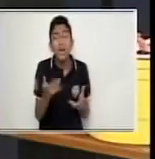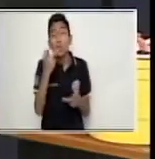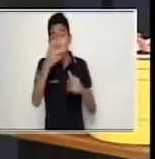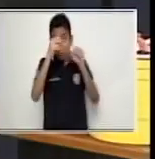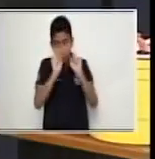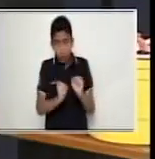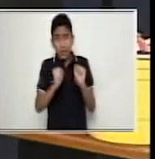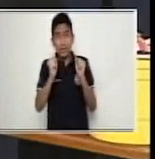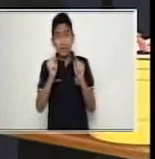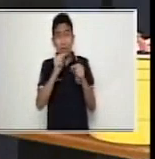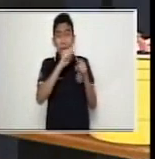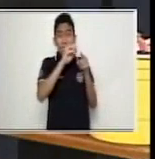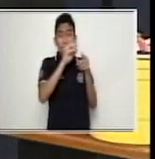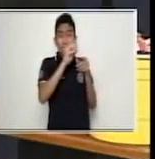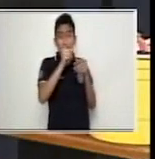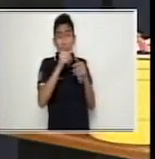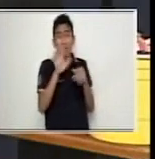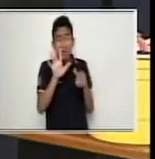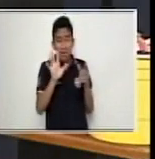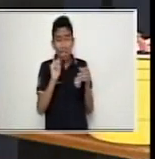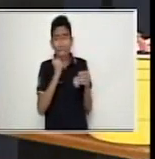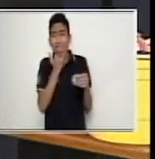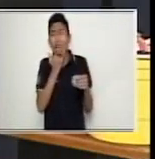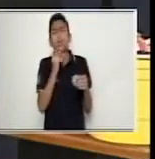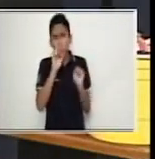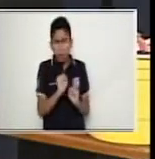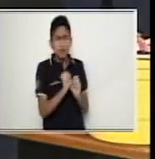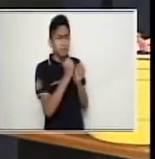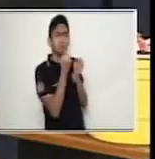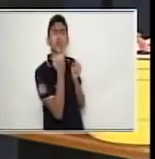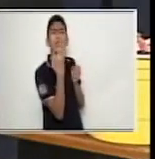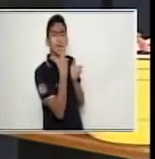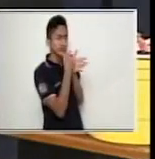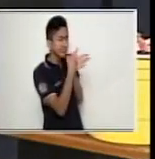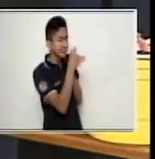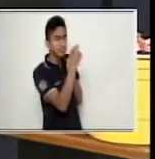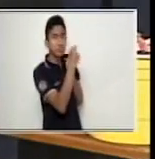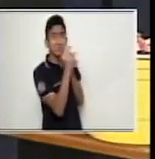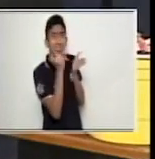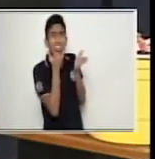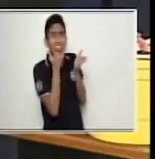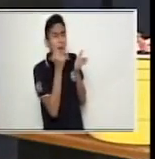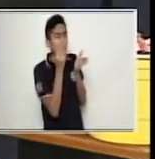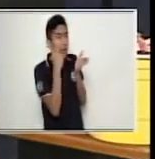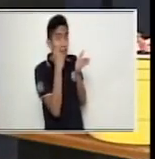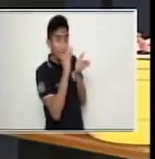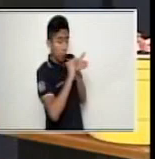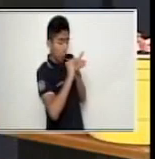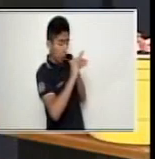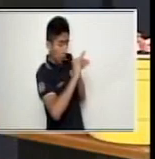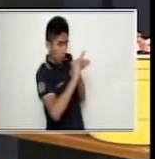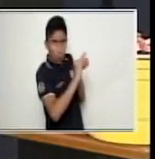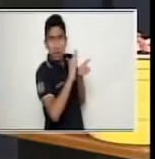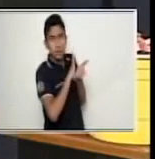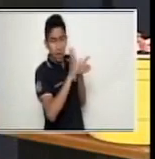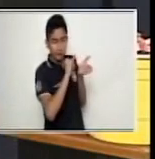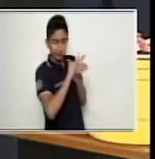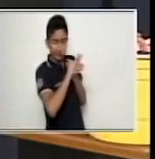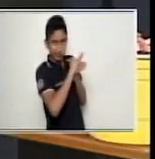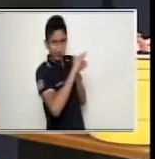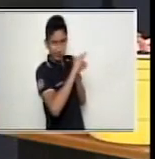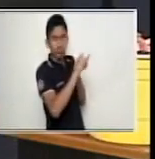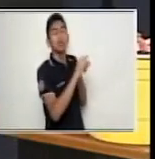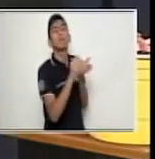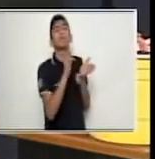tú podrás borrar las veces que sean necesario y también ejercitarte en cualquier momento.